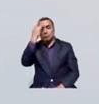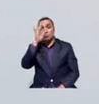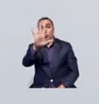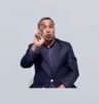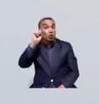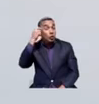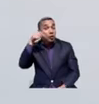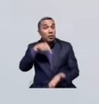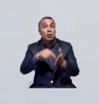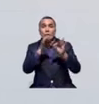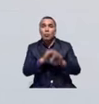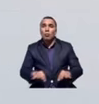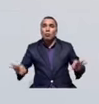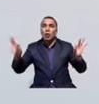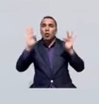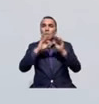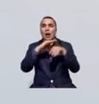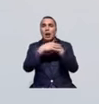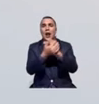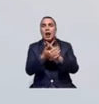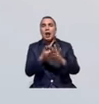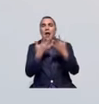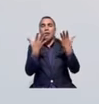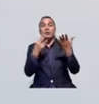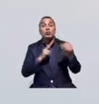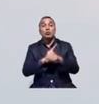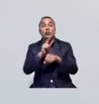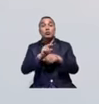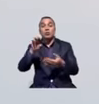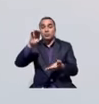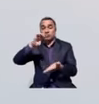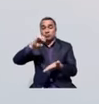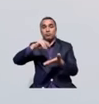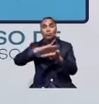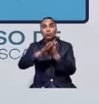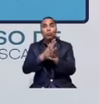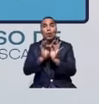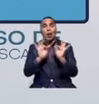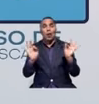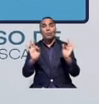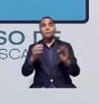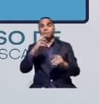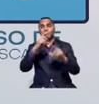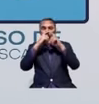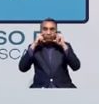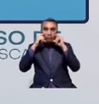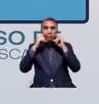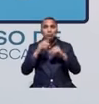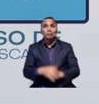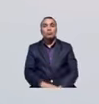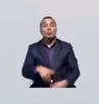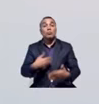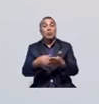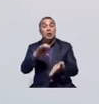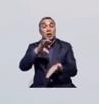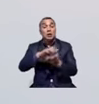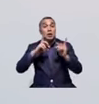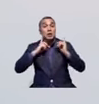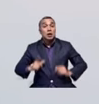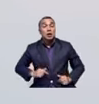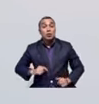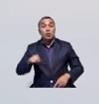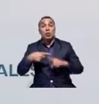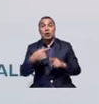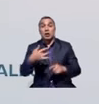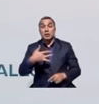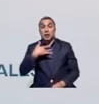Recuerda, la importancia del lavado de las manos, del uso de gel desinfectante, de mascarillas y de acudir a los centros de salud